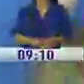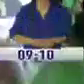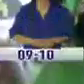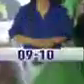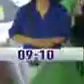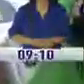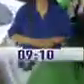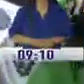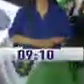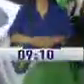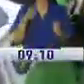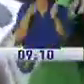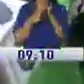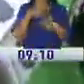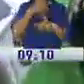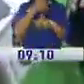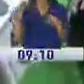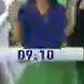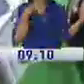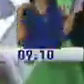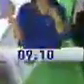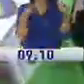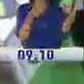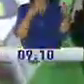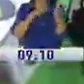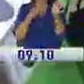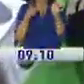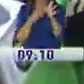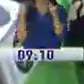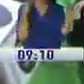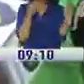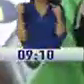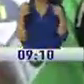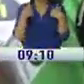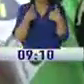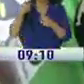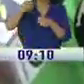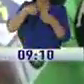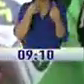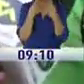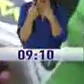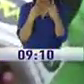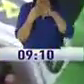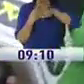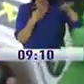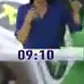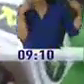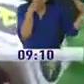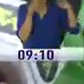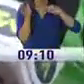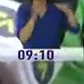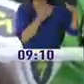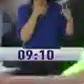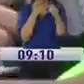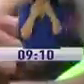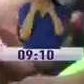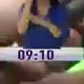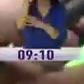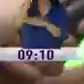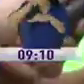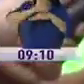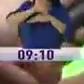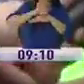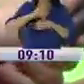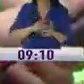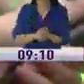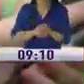Los debates vienen de combate, de embate, no. Yo voy a diálogos presidenciales, donde se dialoga por el futuro del Ecuador. Estamos hablando de